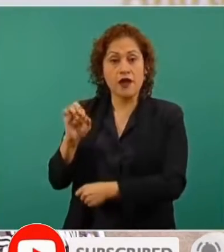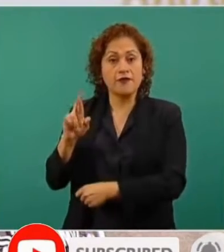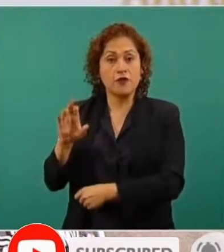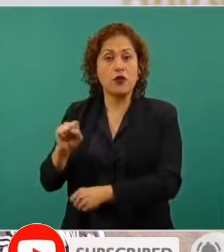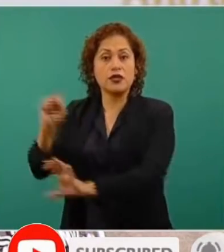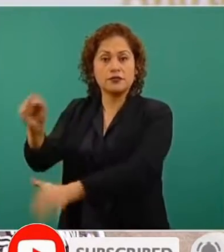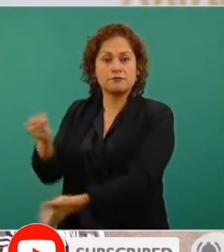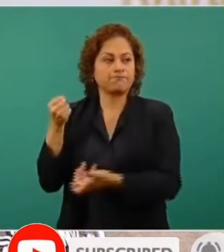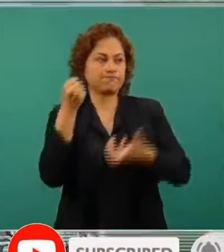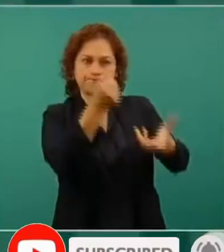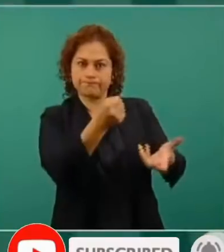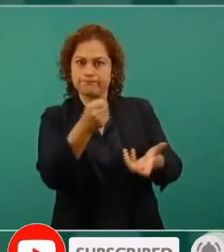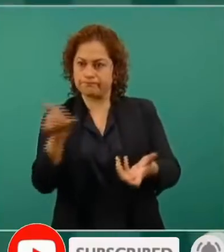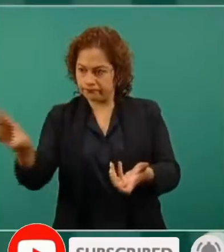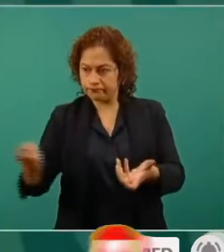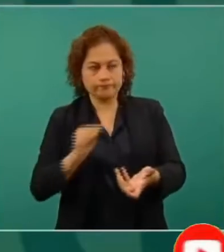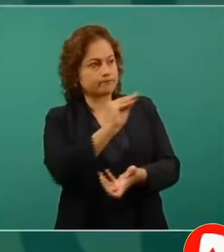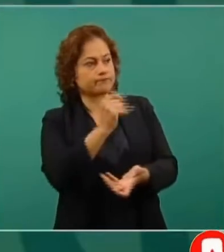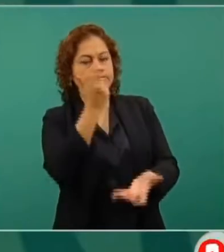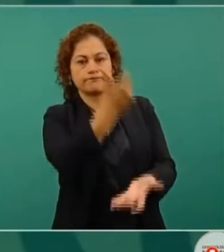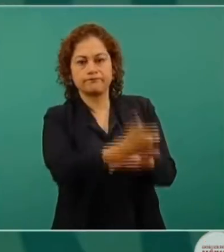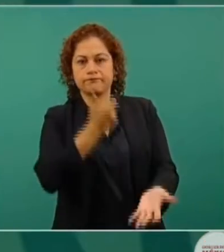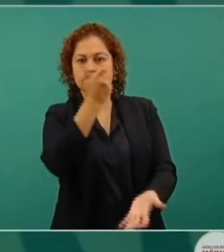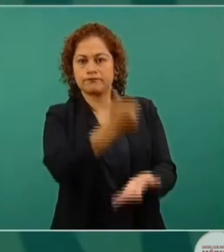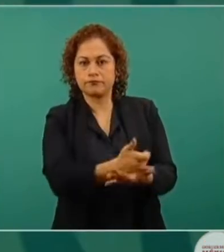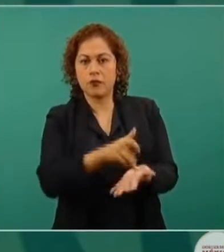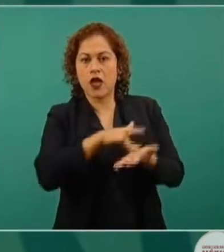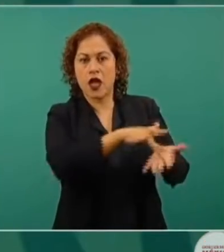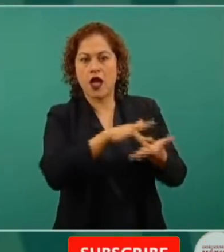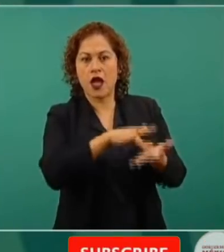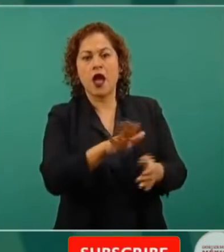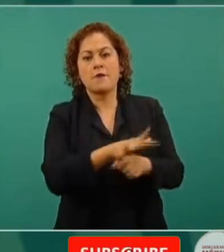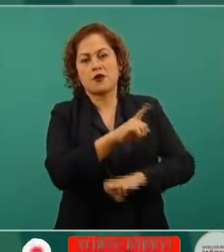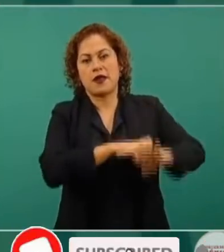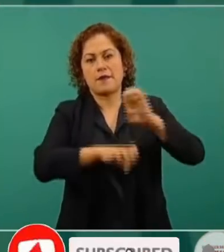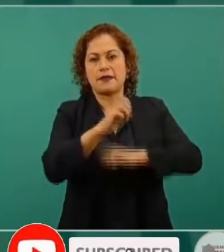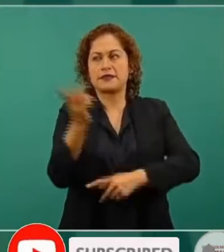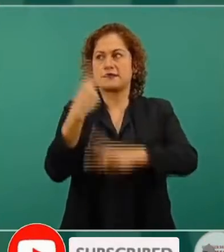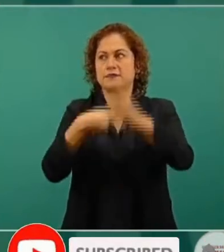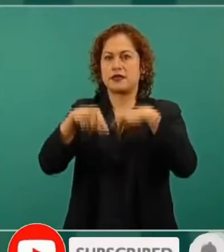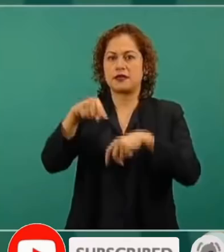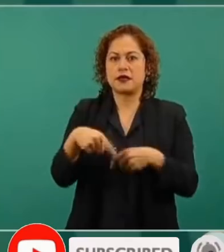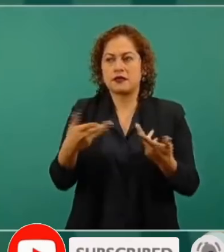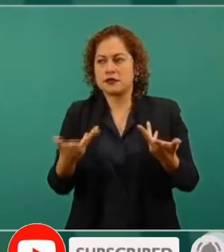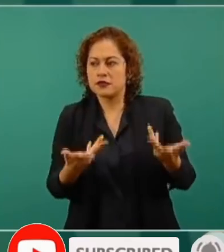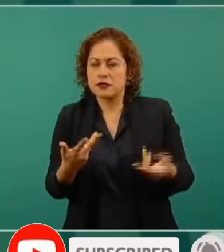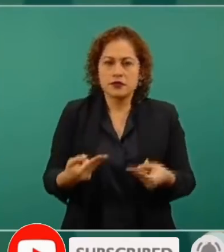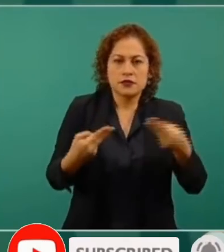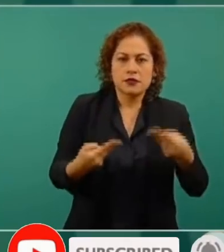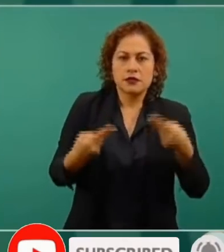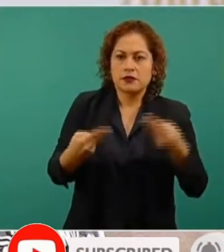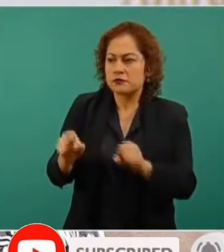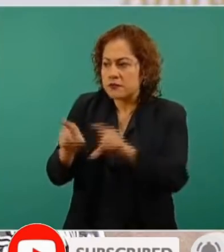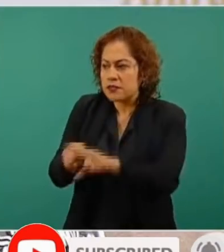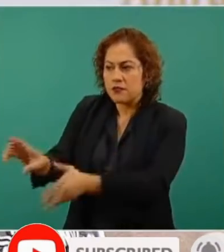a financiar a estas empresas que llegan pues a suplantar la CFE, ¿verdad? ¿Cómo podemos